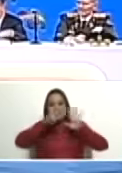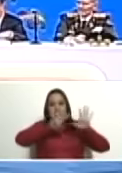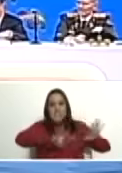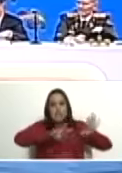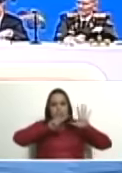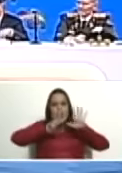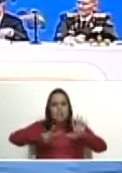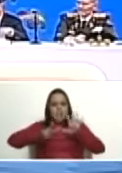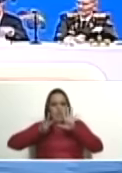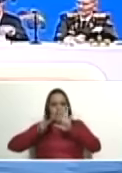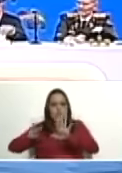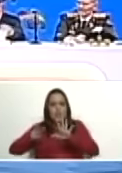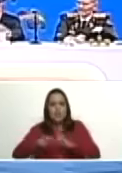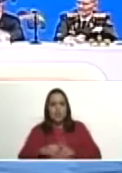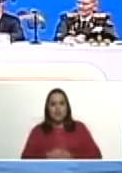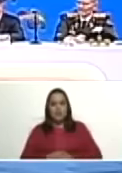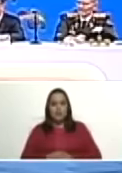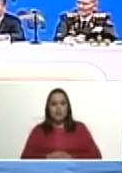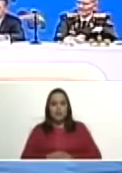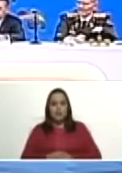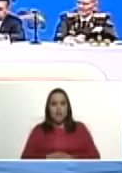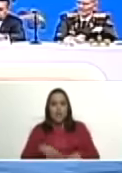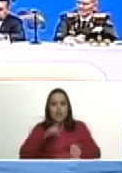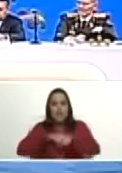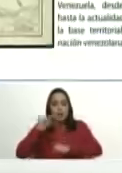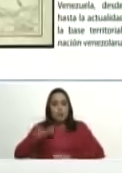1777, fecha icónica,